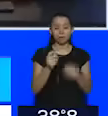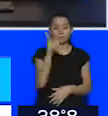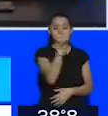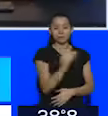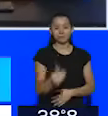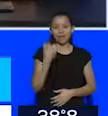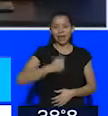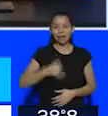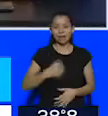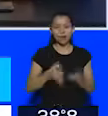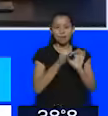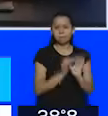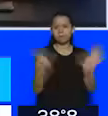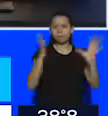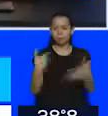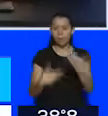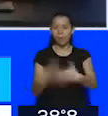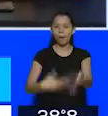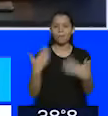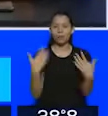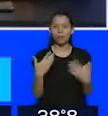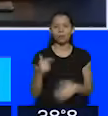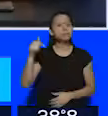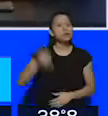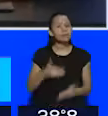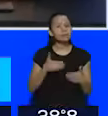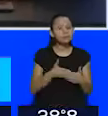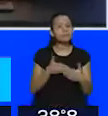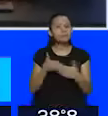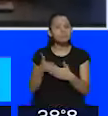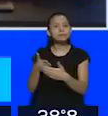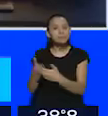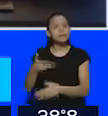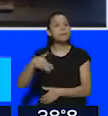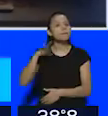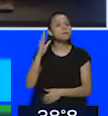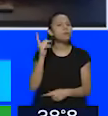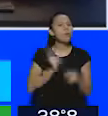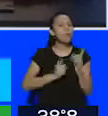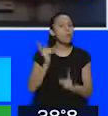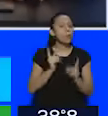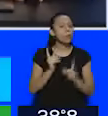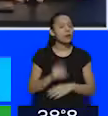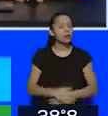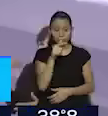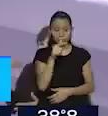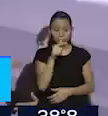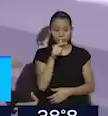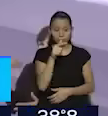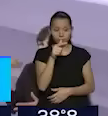son los aspectos que más traba está generando en ese ID y vuelta tomo yid